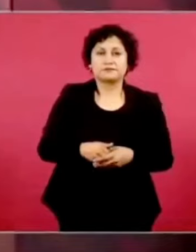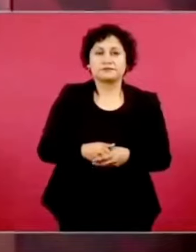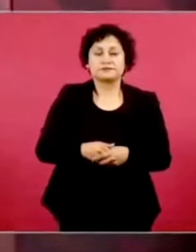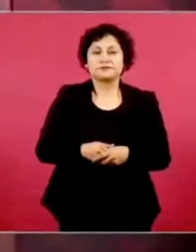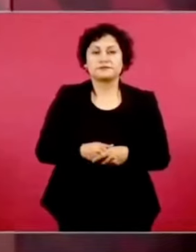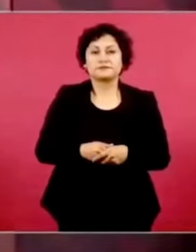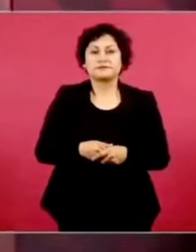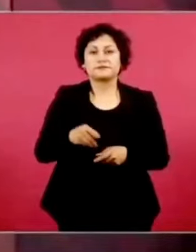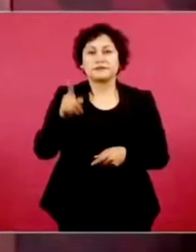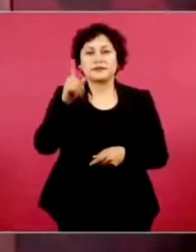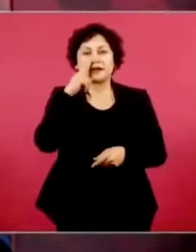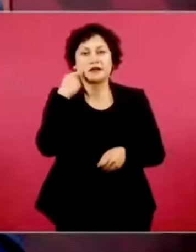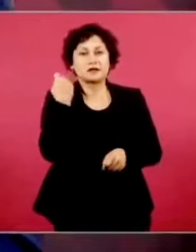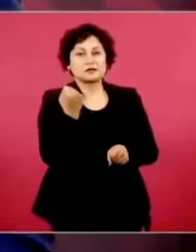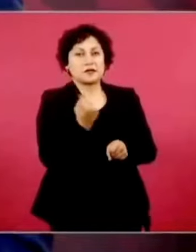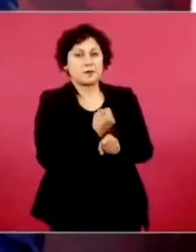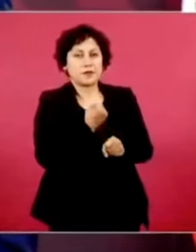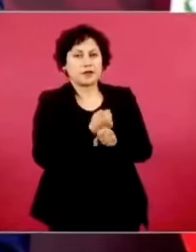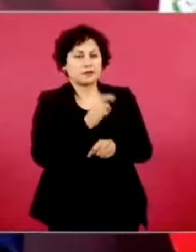Y Zapata le contesta,